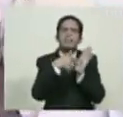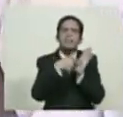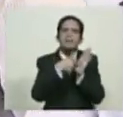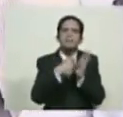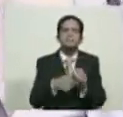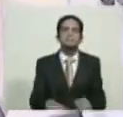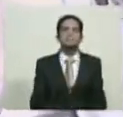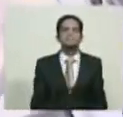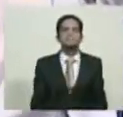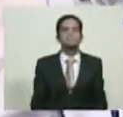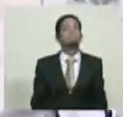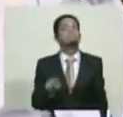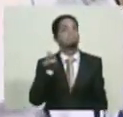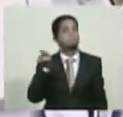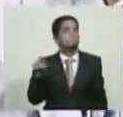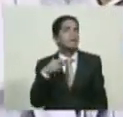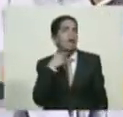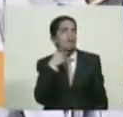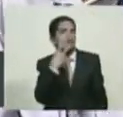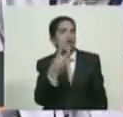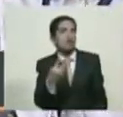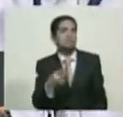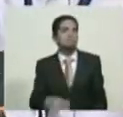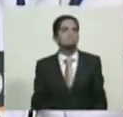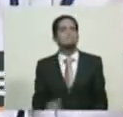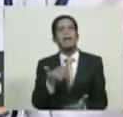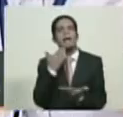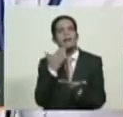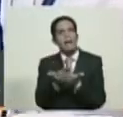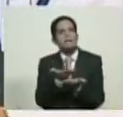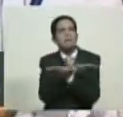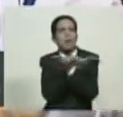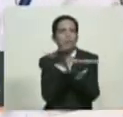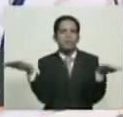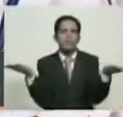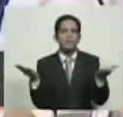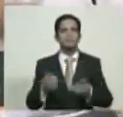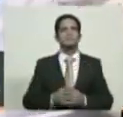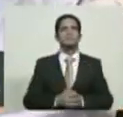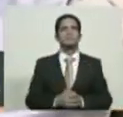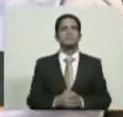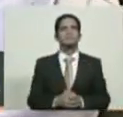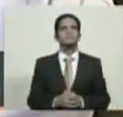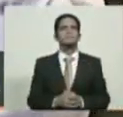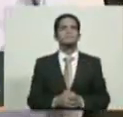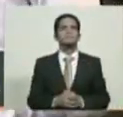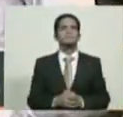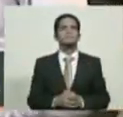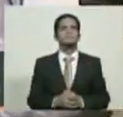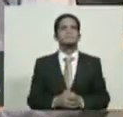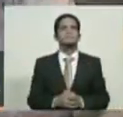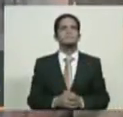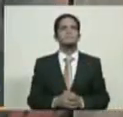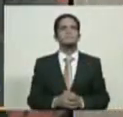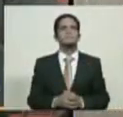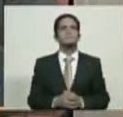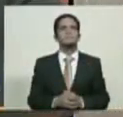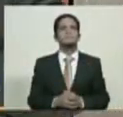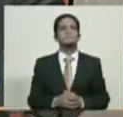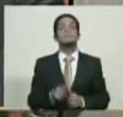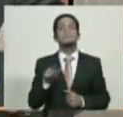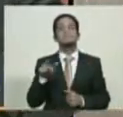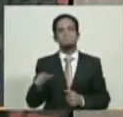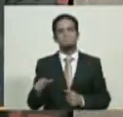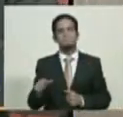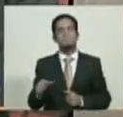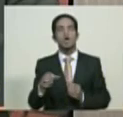La voz del pueblo es la voz de la sabiduría. Muchísimas gracias a todas y a todos. Exigir a la Organización Internacional de